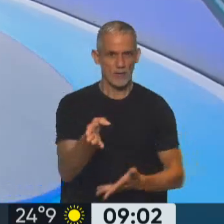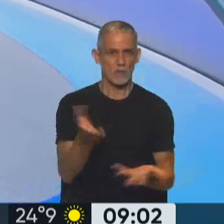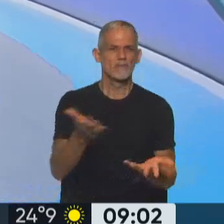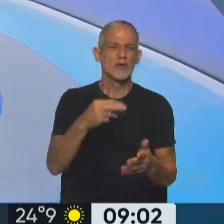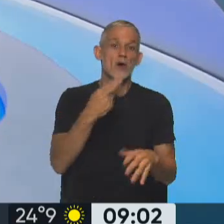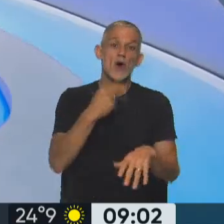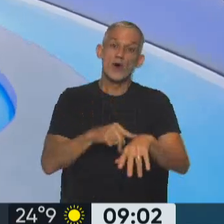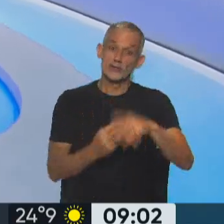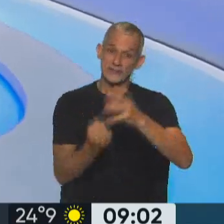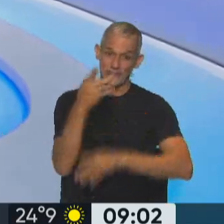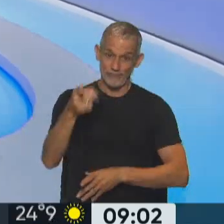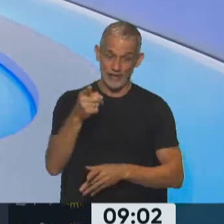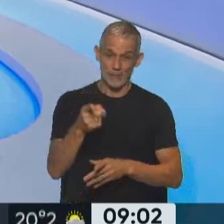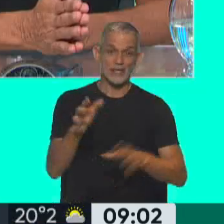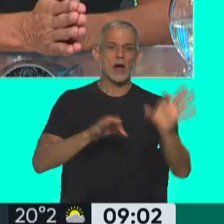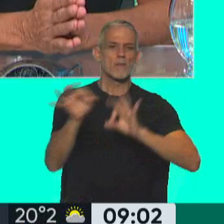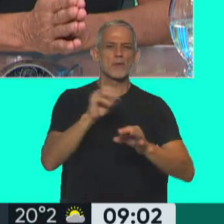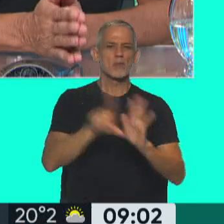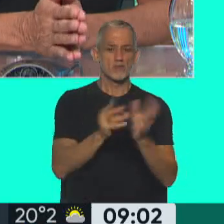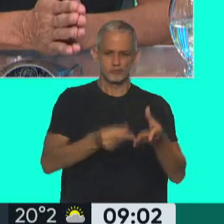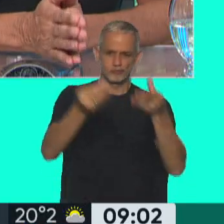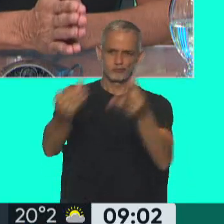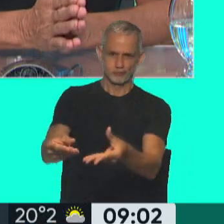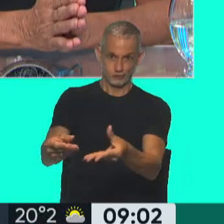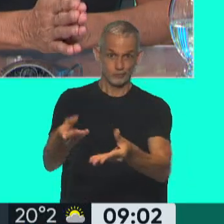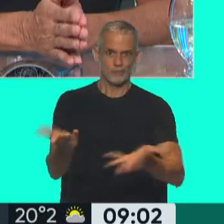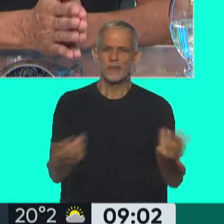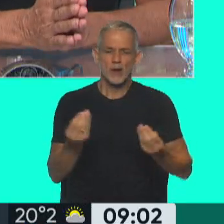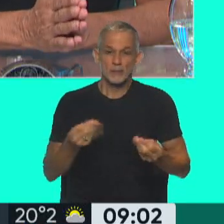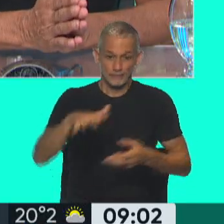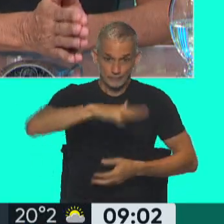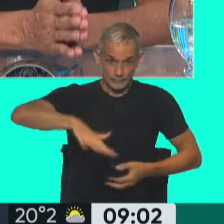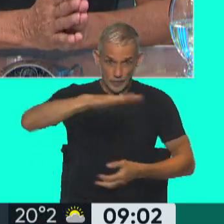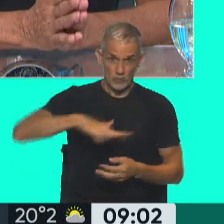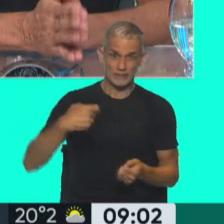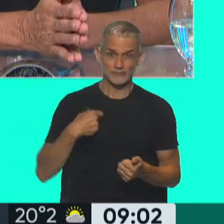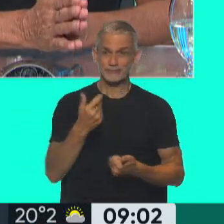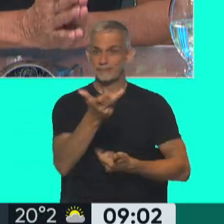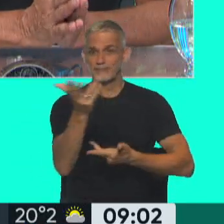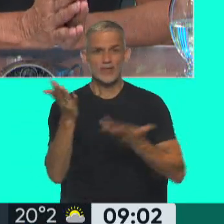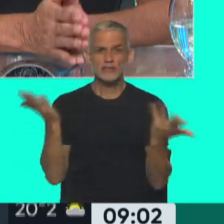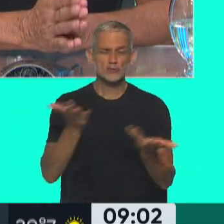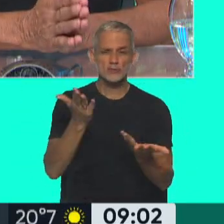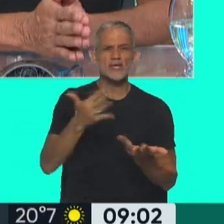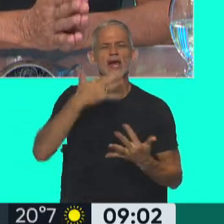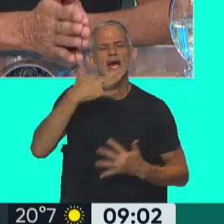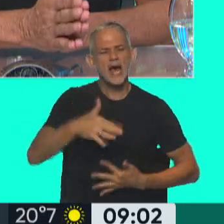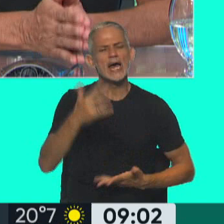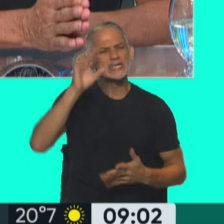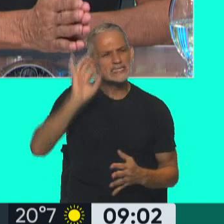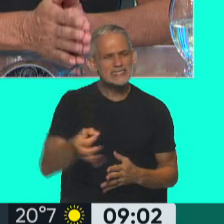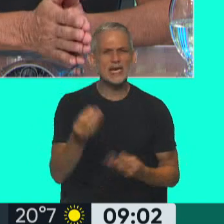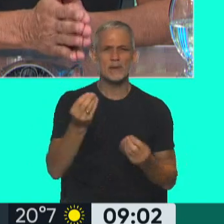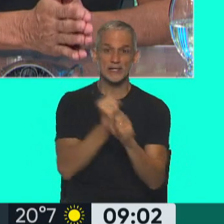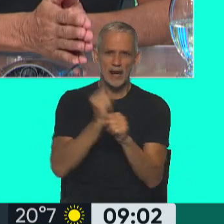a las 11 de la mañana presentando este proyecto en función de que la comunidad, la sociedad entienda del gran trabajo que hay en los